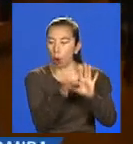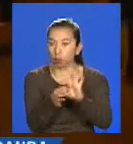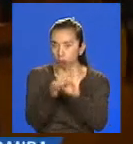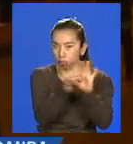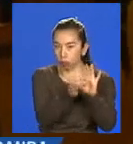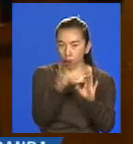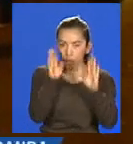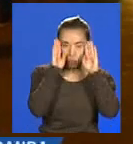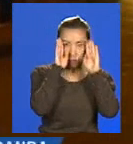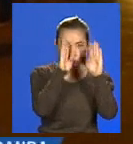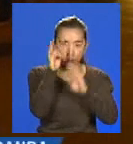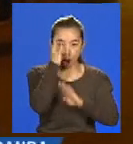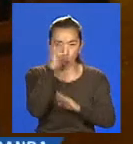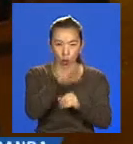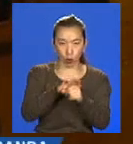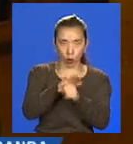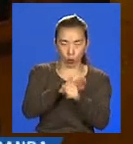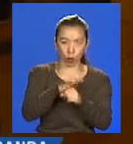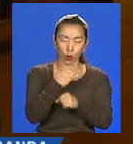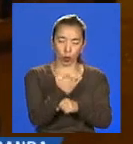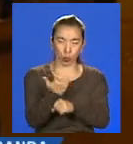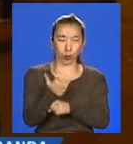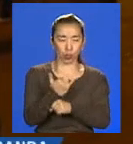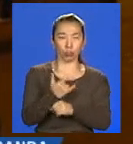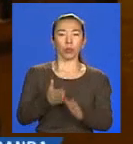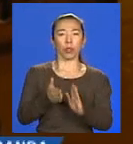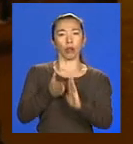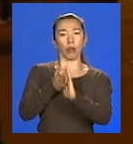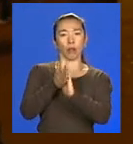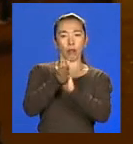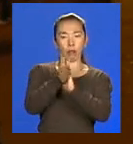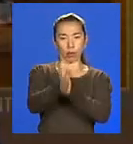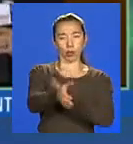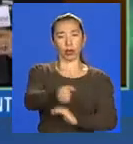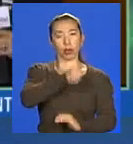atentos a cualquier situación que se pueda presentar. Soy Janet Manzano Ojeda en Noticias Capital.